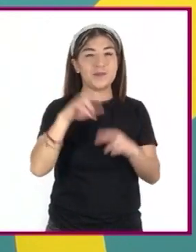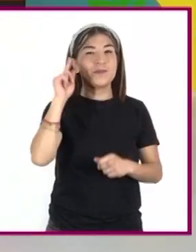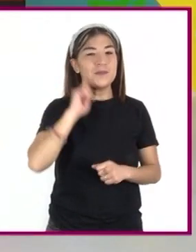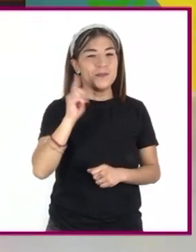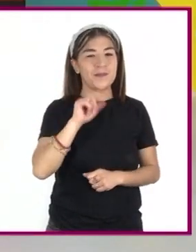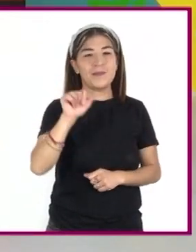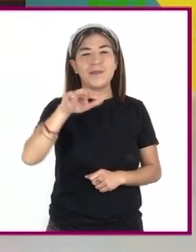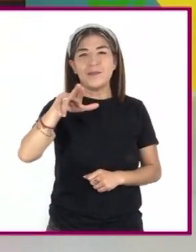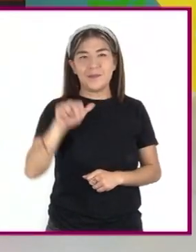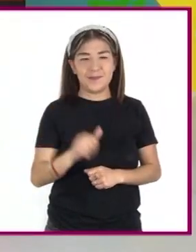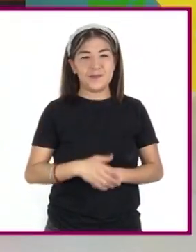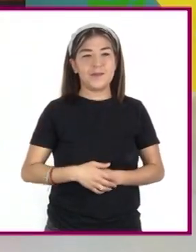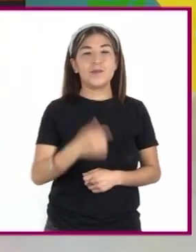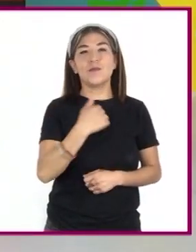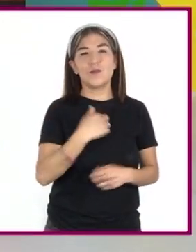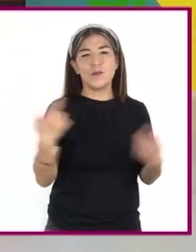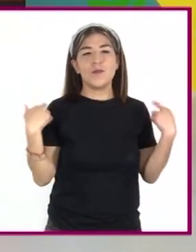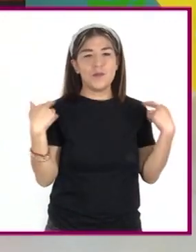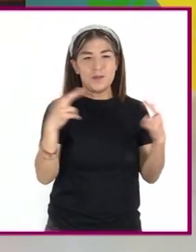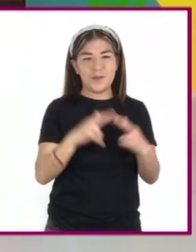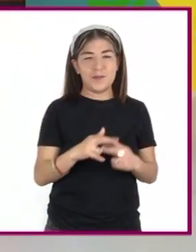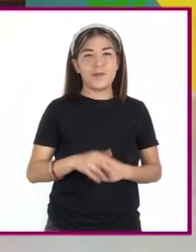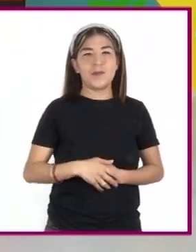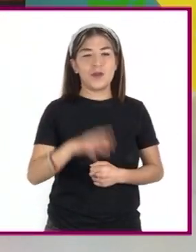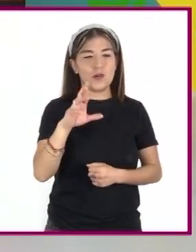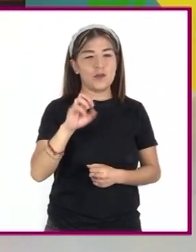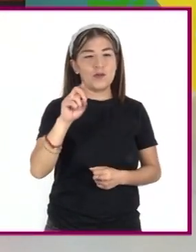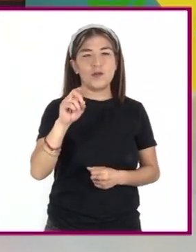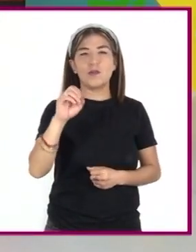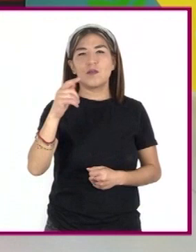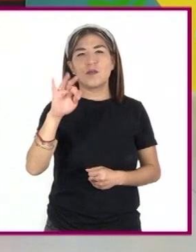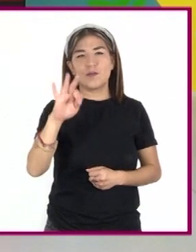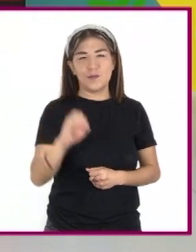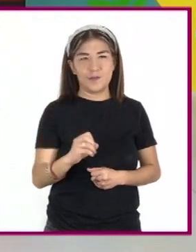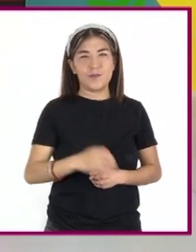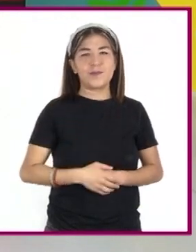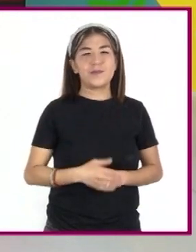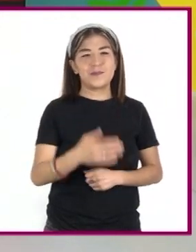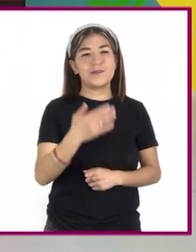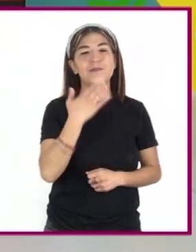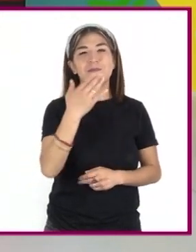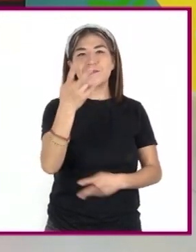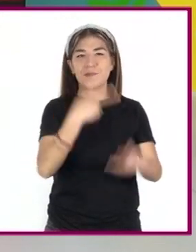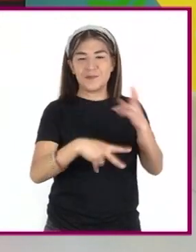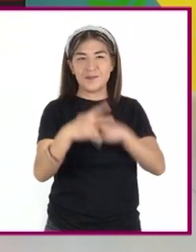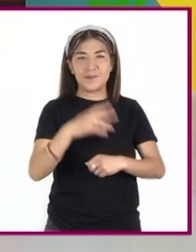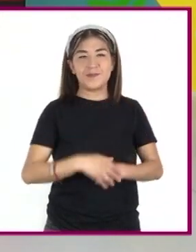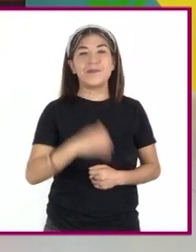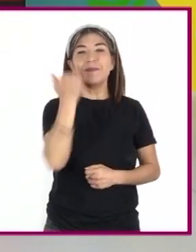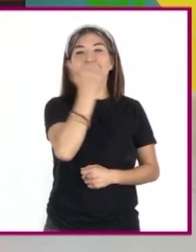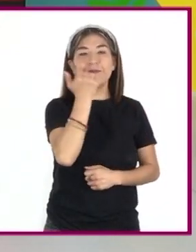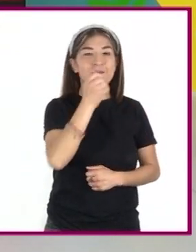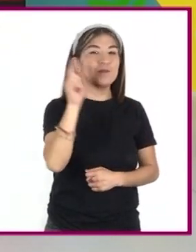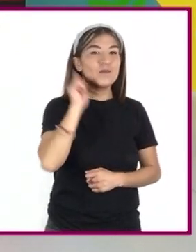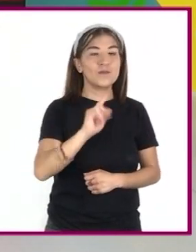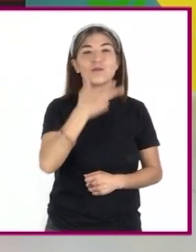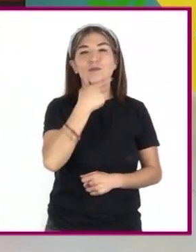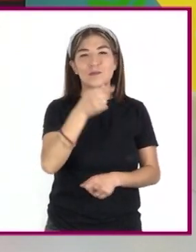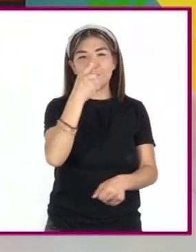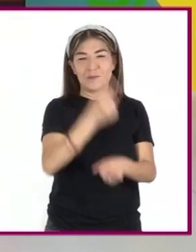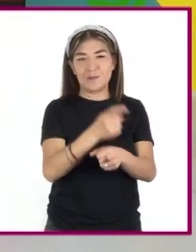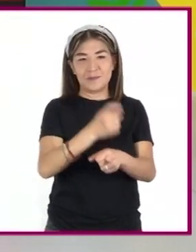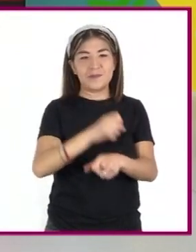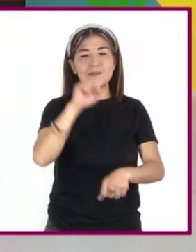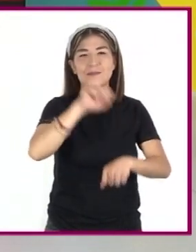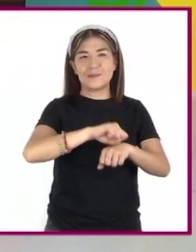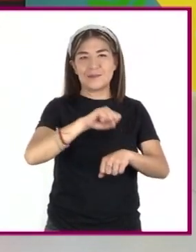Juan. Y yo, el maestro Rodolfo García Mejía. Les damos la bienvenida a alumnas y alumnos del primer grado de